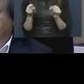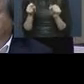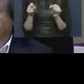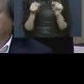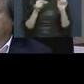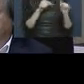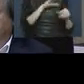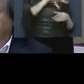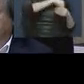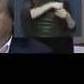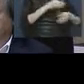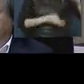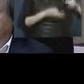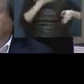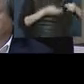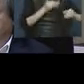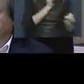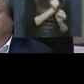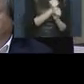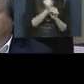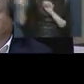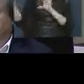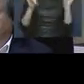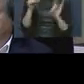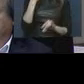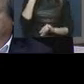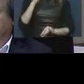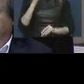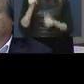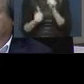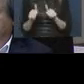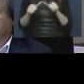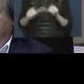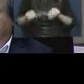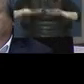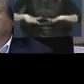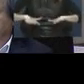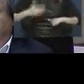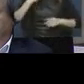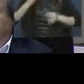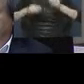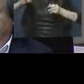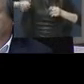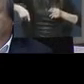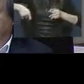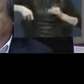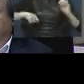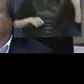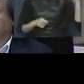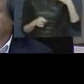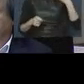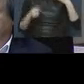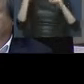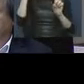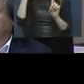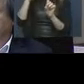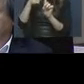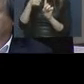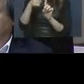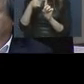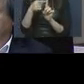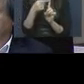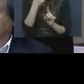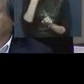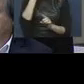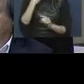dentro de la justicia los mejores profesionales y, por supuesto, también los jueces. Un segundo objetivo tenía por objeto mejorar